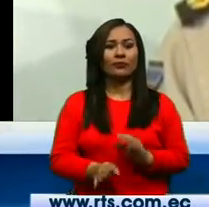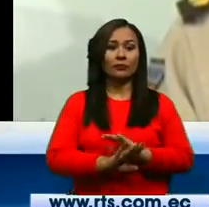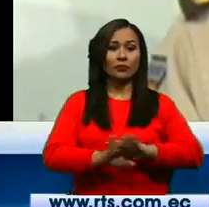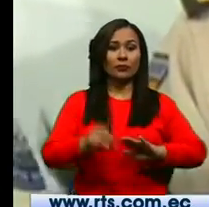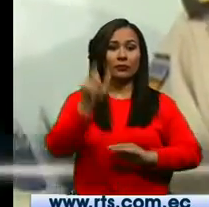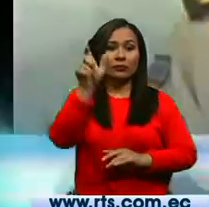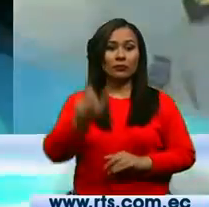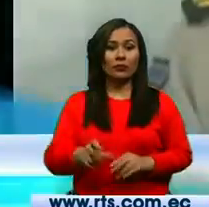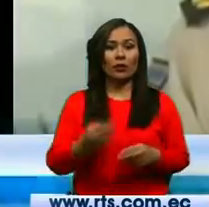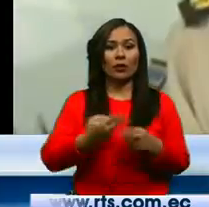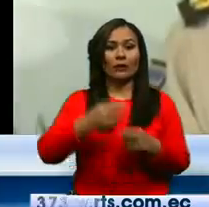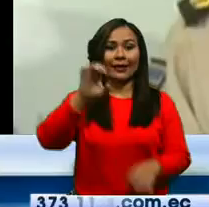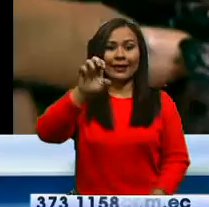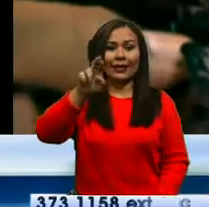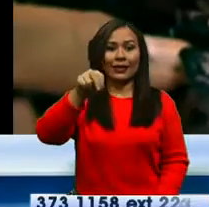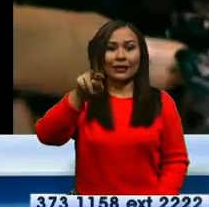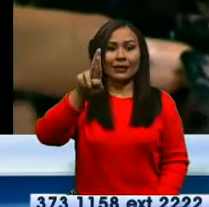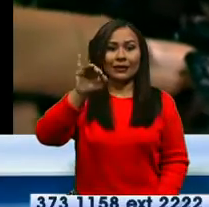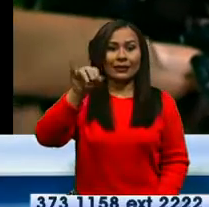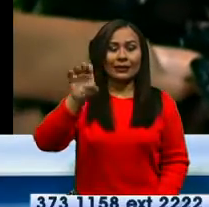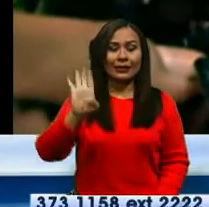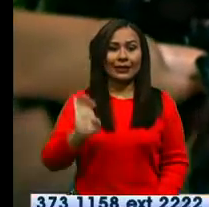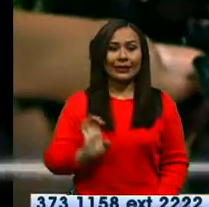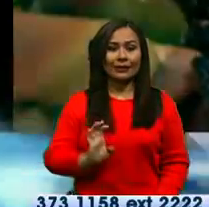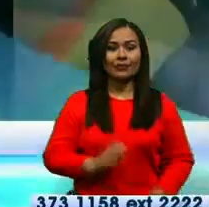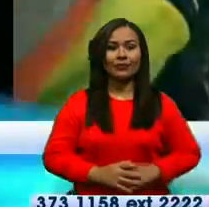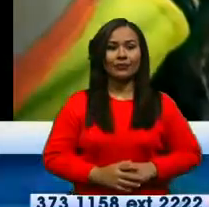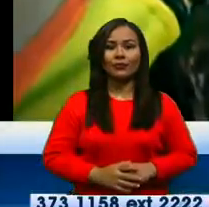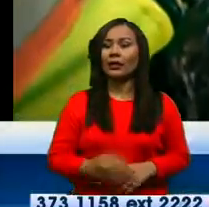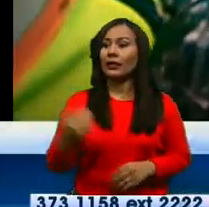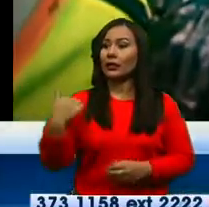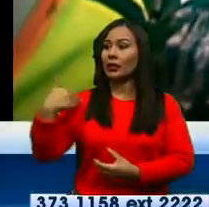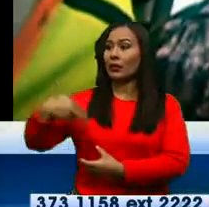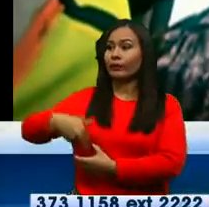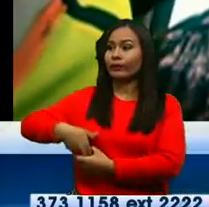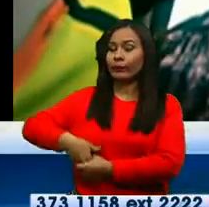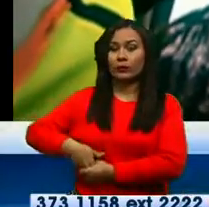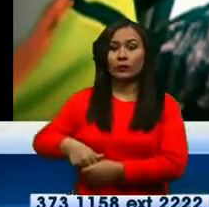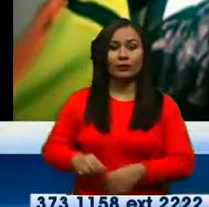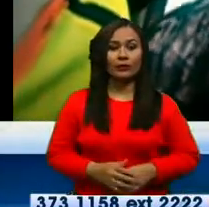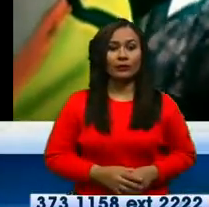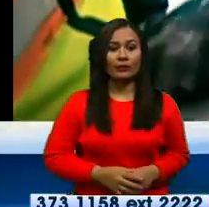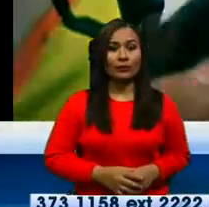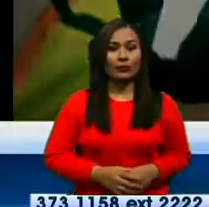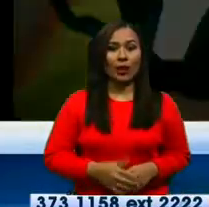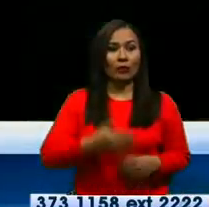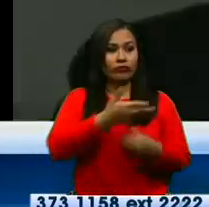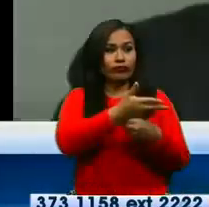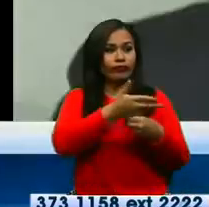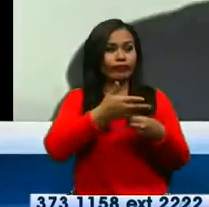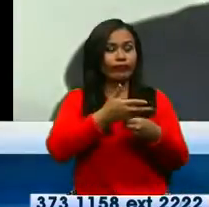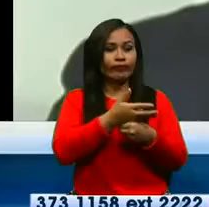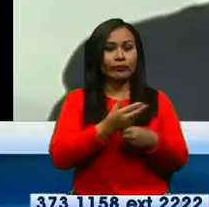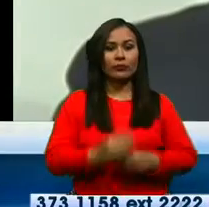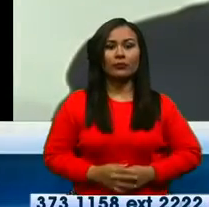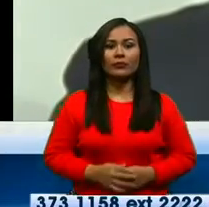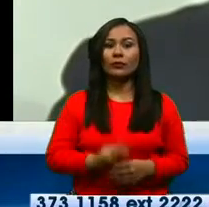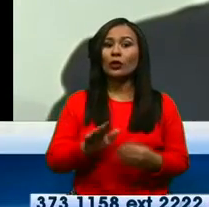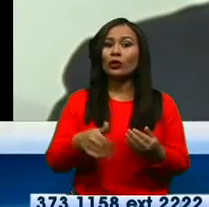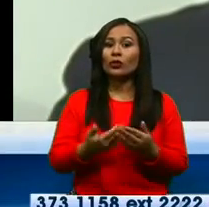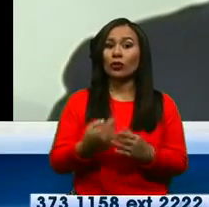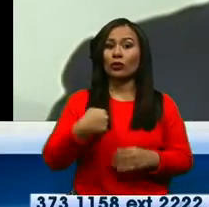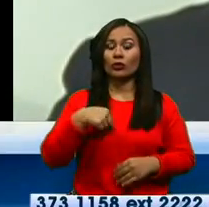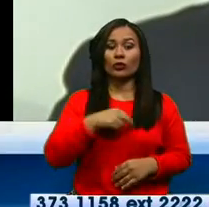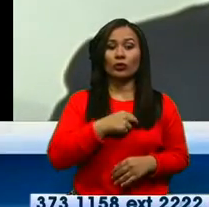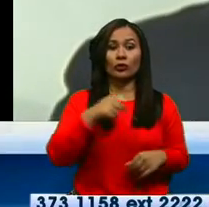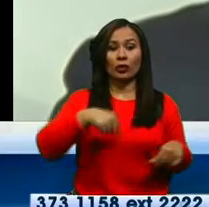ciudadano Enrique C. con una arma de fuego tipo cartuchera. Todos los comisarios de la provincia